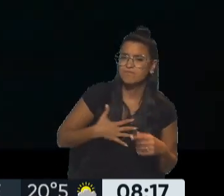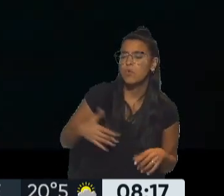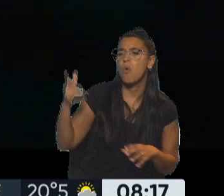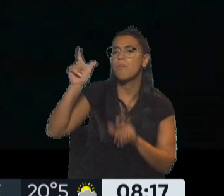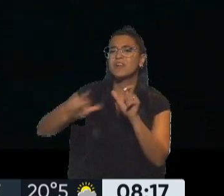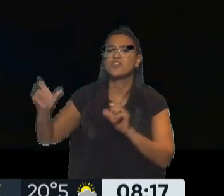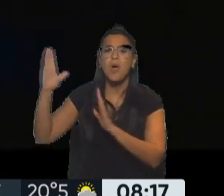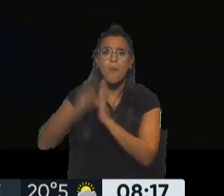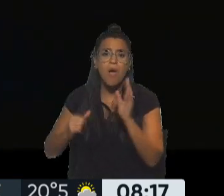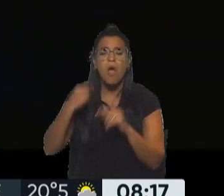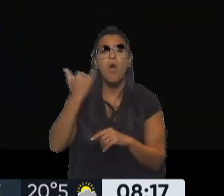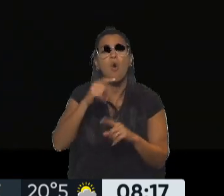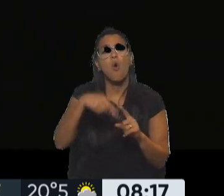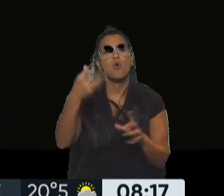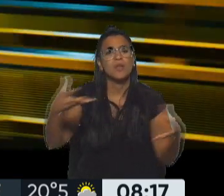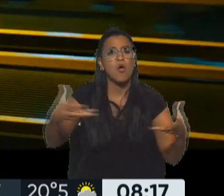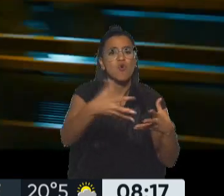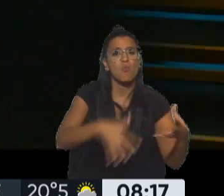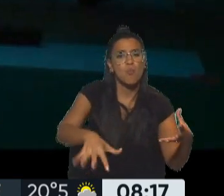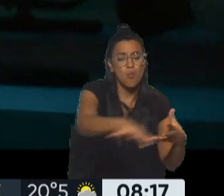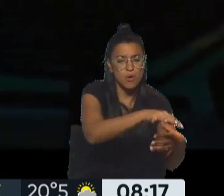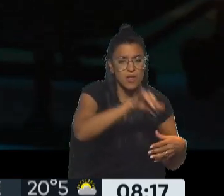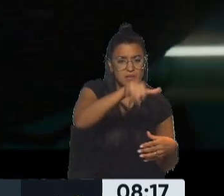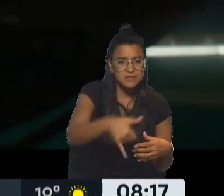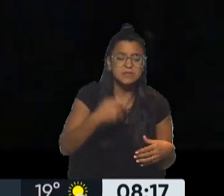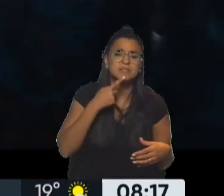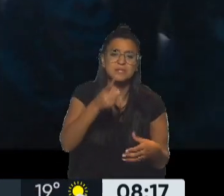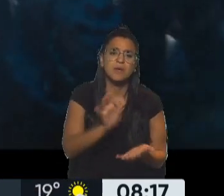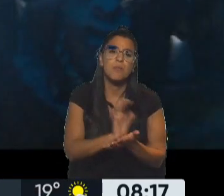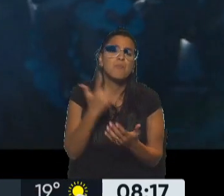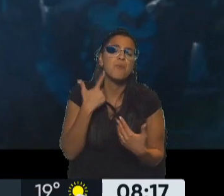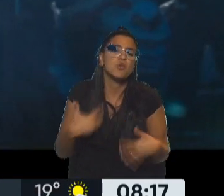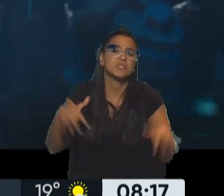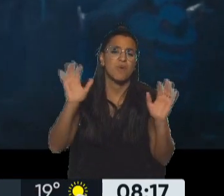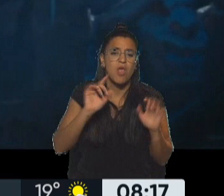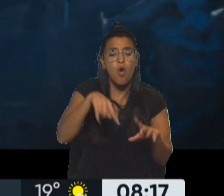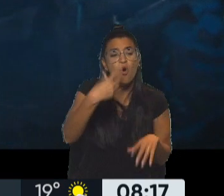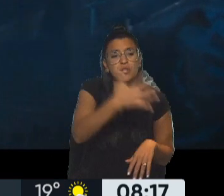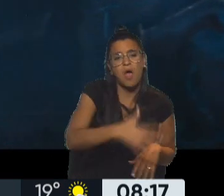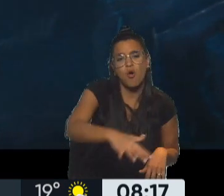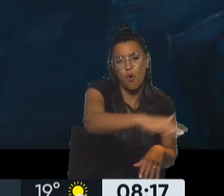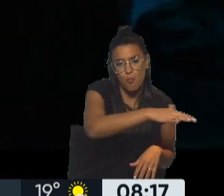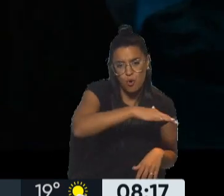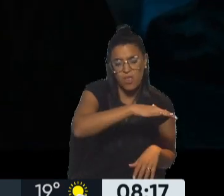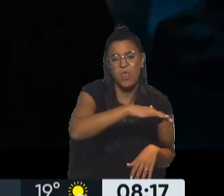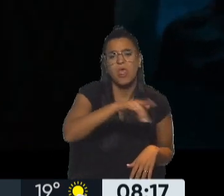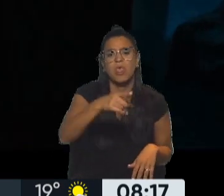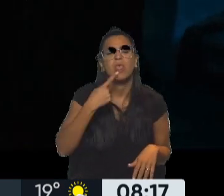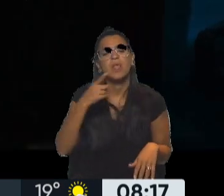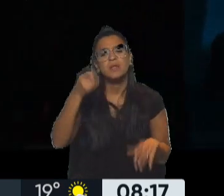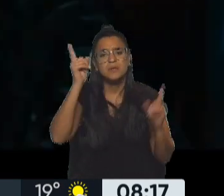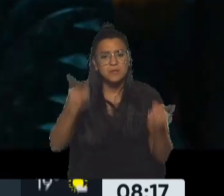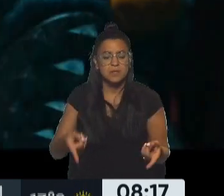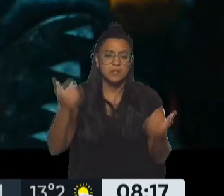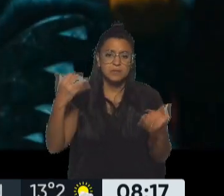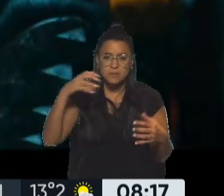blancos, aparece otra comunidad. Así, la franquicia se da la oportunidad de generar otra comunidad de que en este caso también